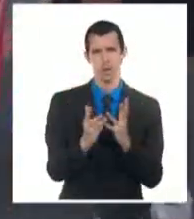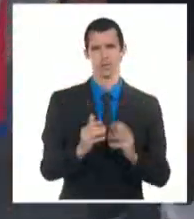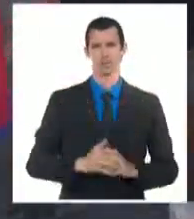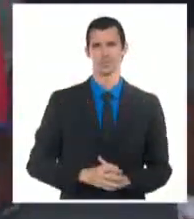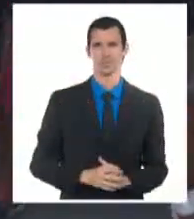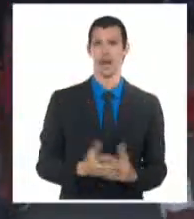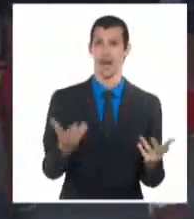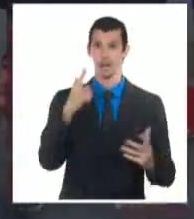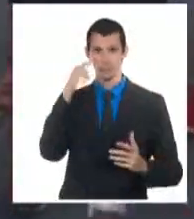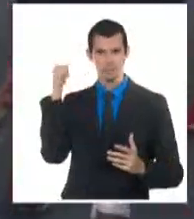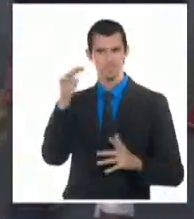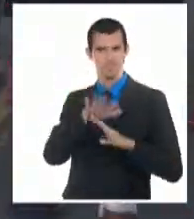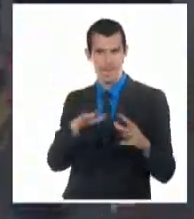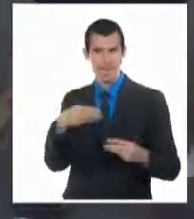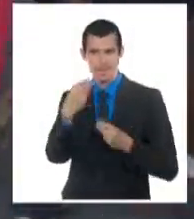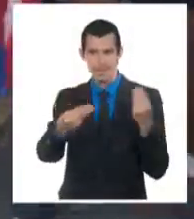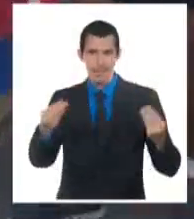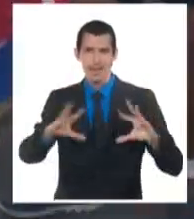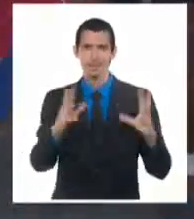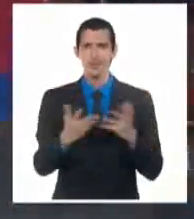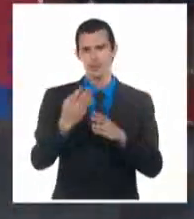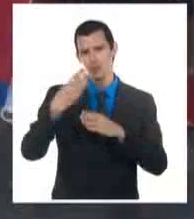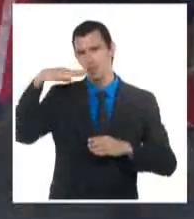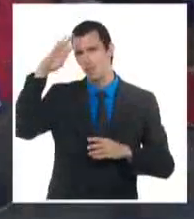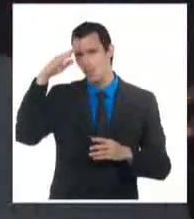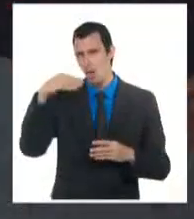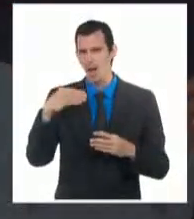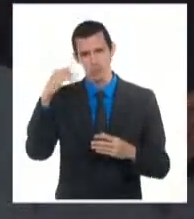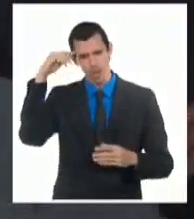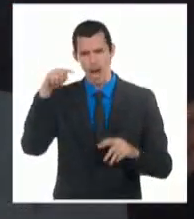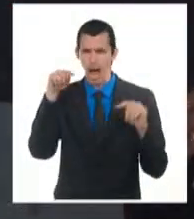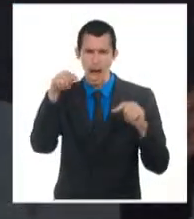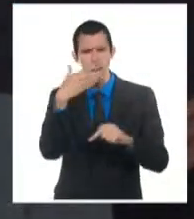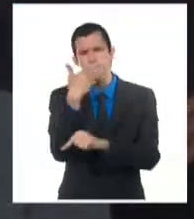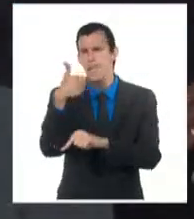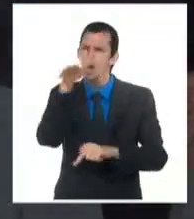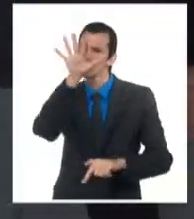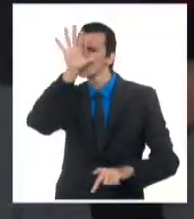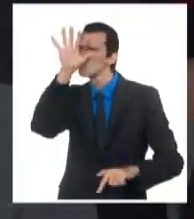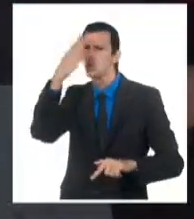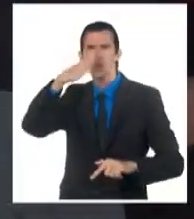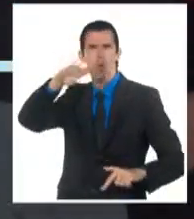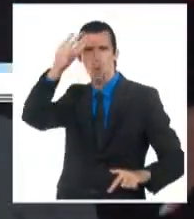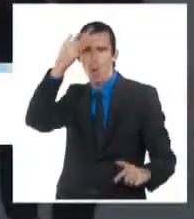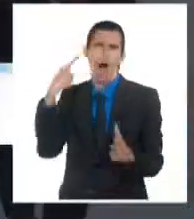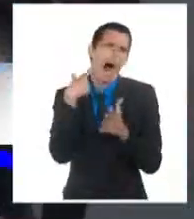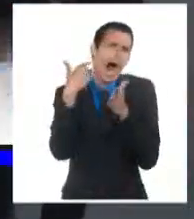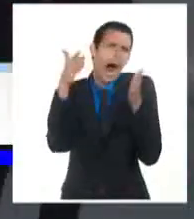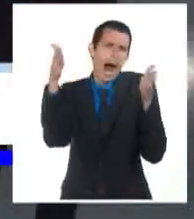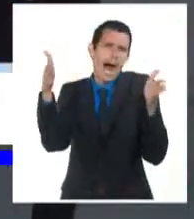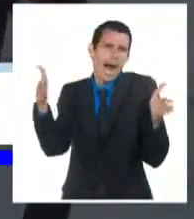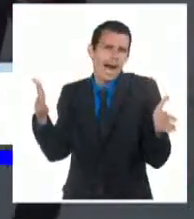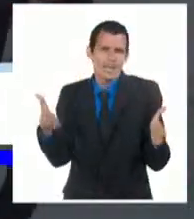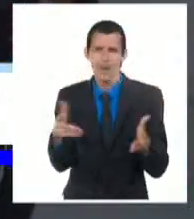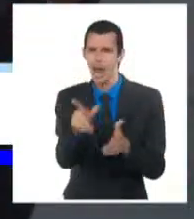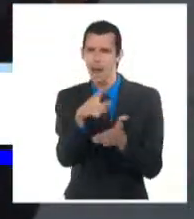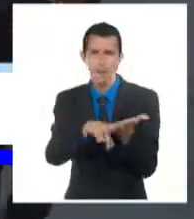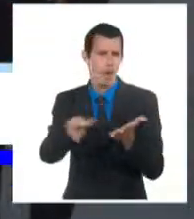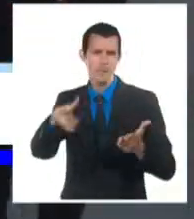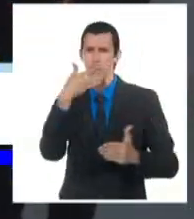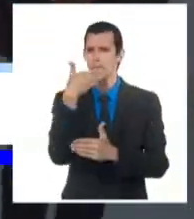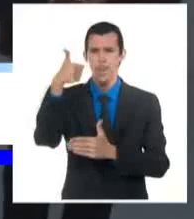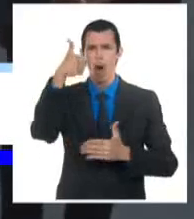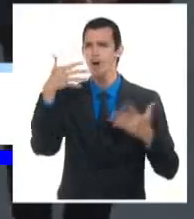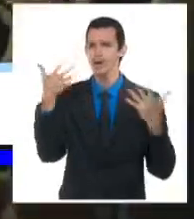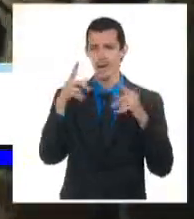el otorgamiento a la provincia de Santiago de Cuba de la sede del acto por el aniversario 70 del asalto a los cuarteles Moncada y